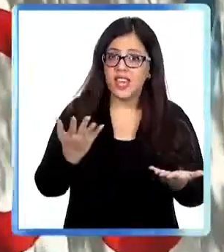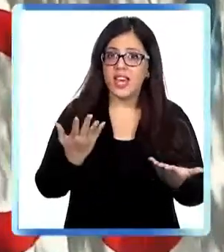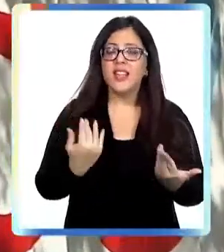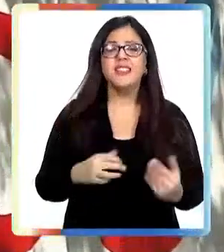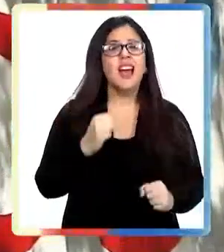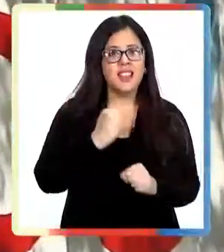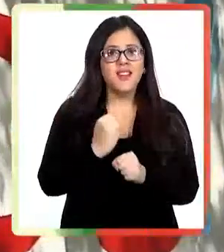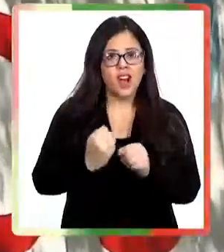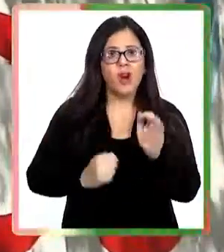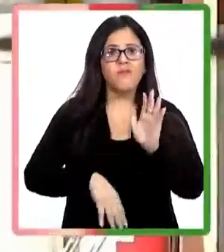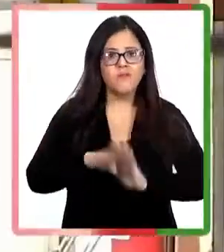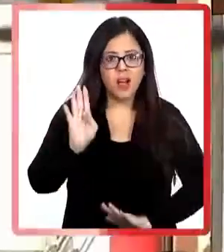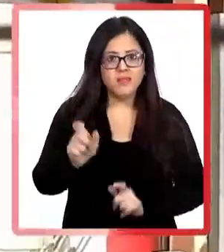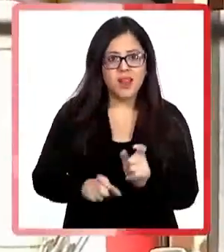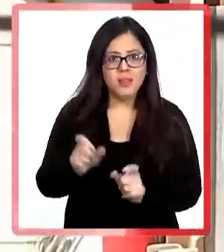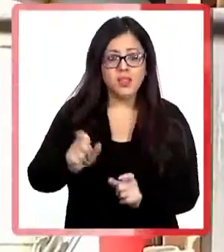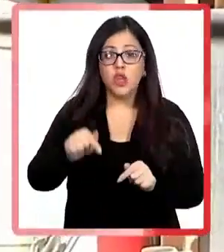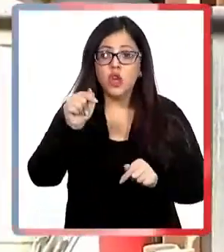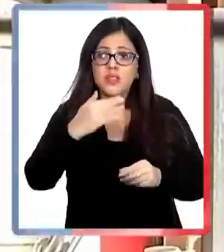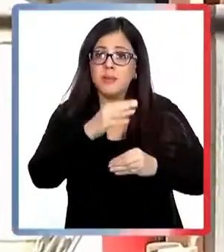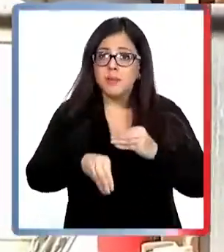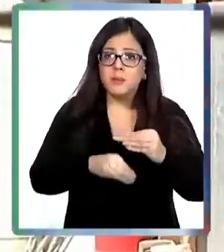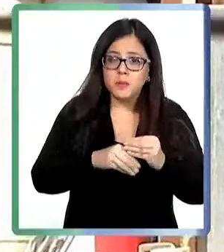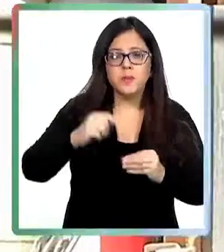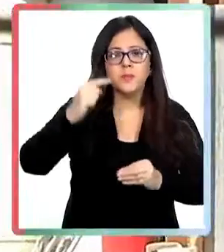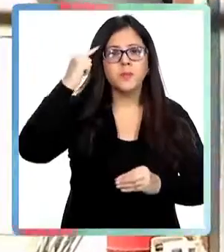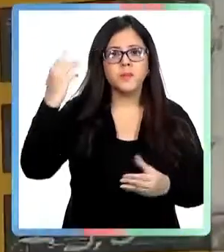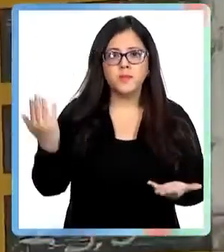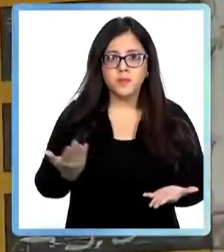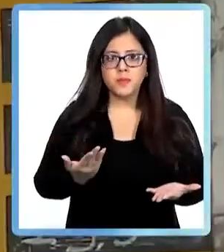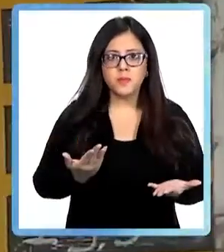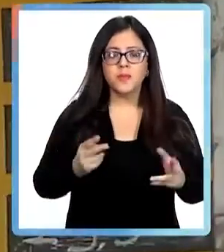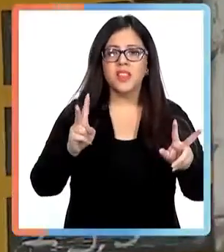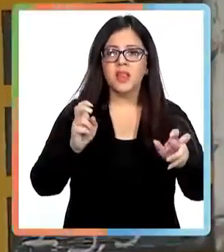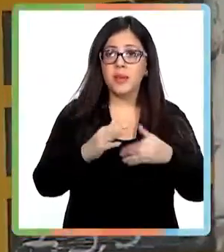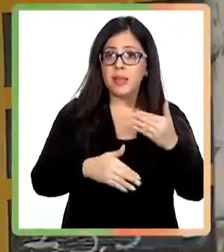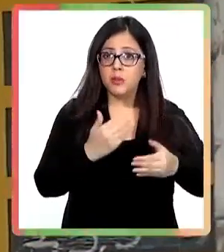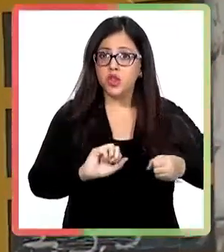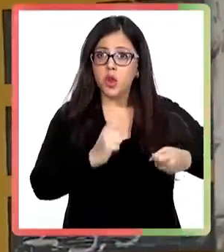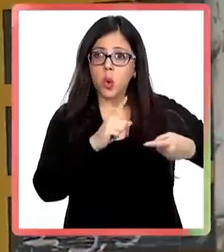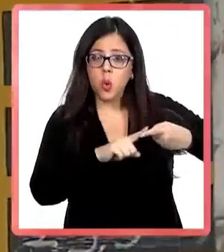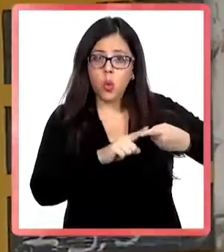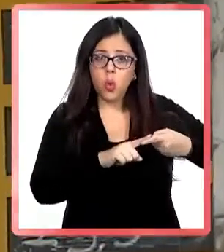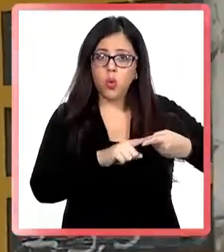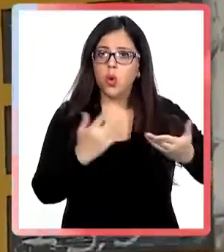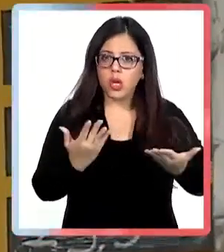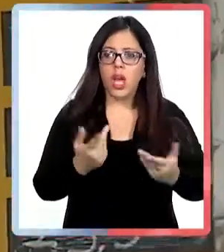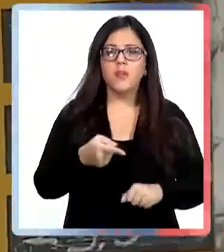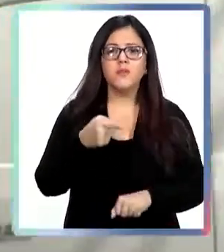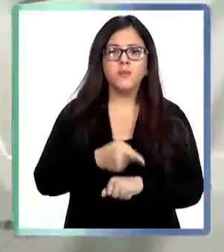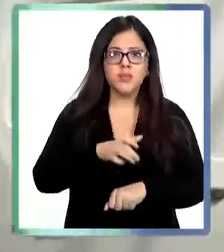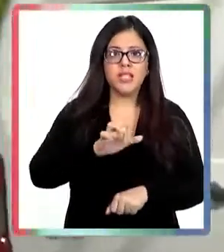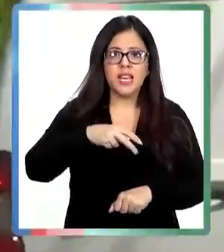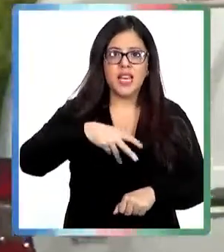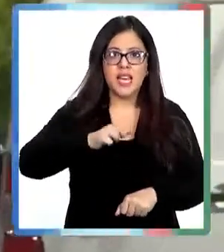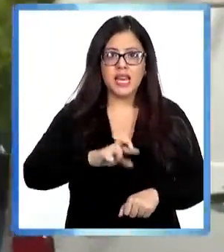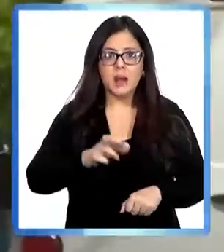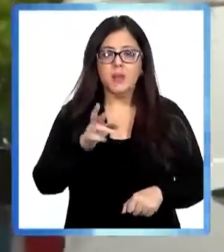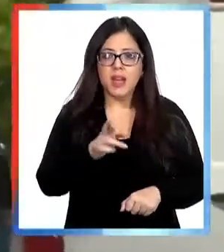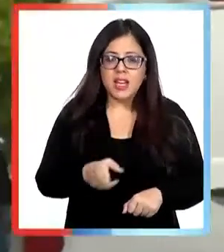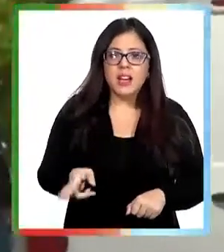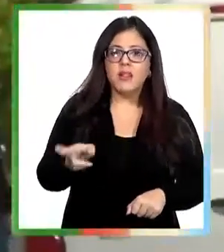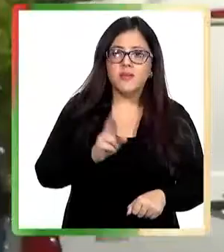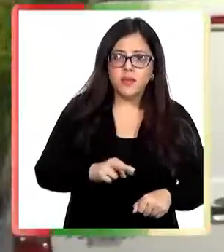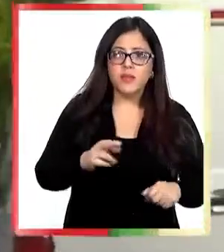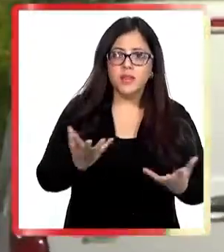obra. A ello se suma que se está pensando que en la etapa 1 se dé una orden a ENAP de reactivar la